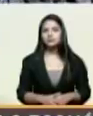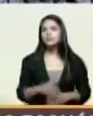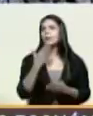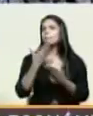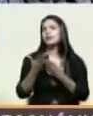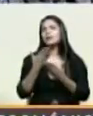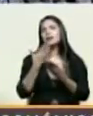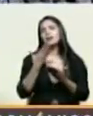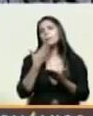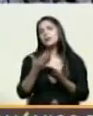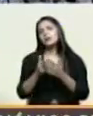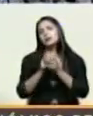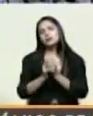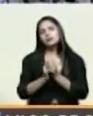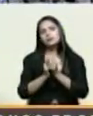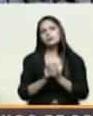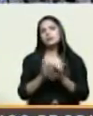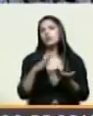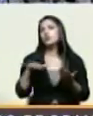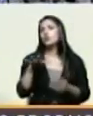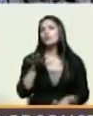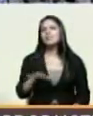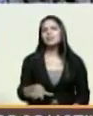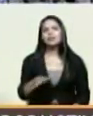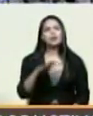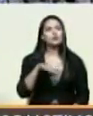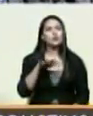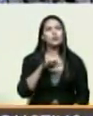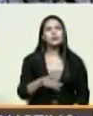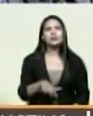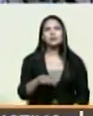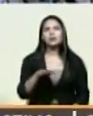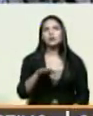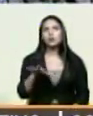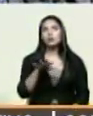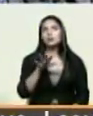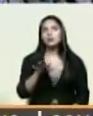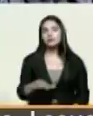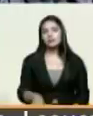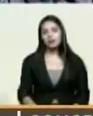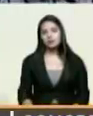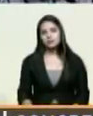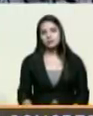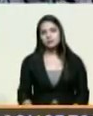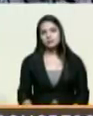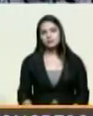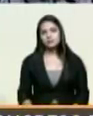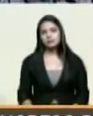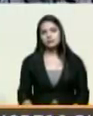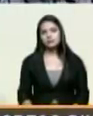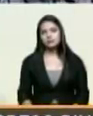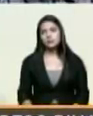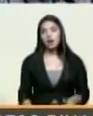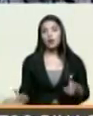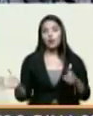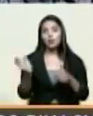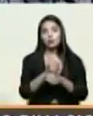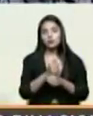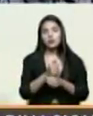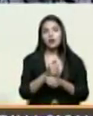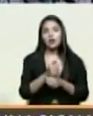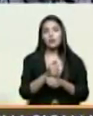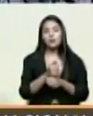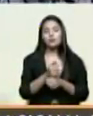pidiendo por su hijo. ¿Dónde está Noel? Ella dice, ¿dónde está Noel? Con este gesto. Encontramos el cadáver de